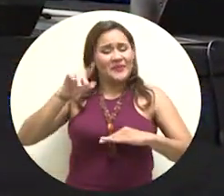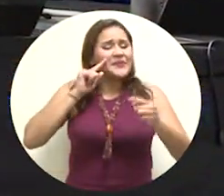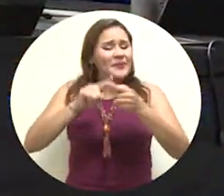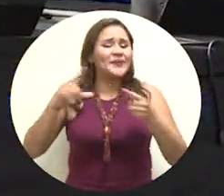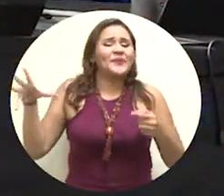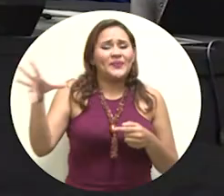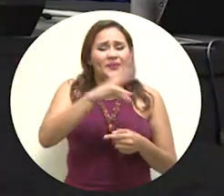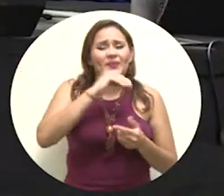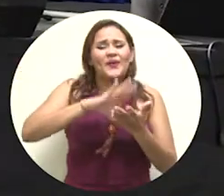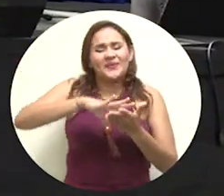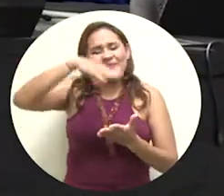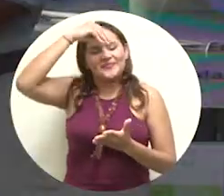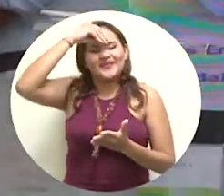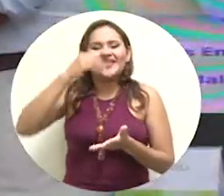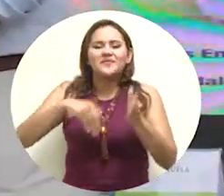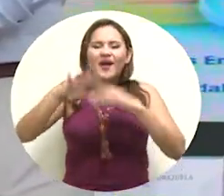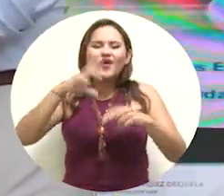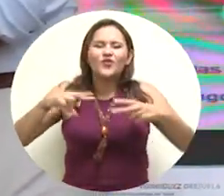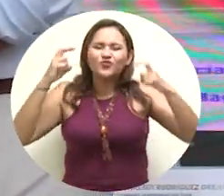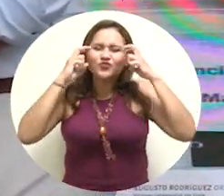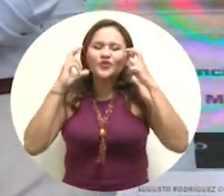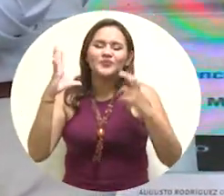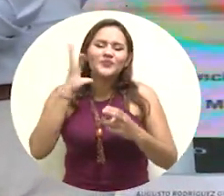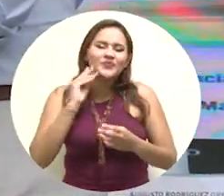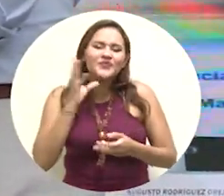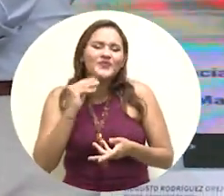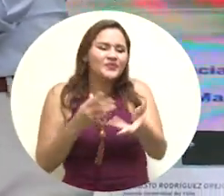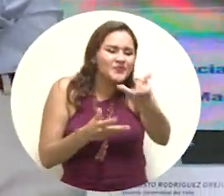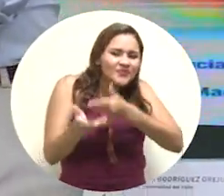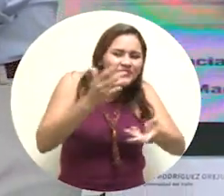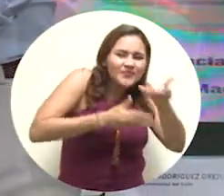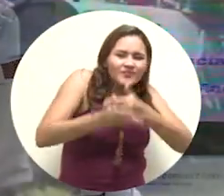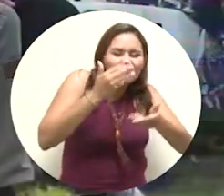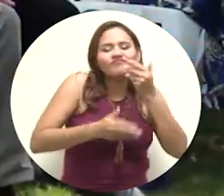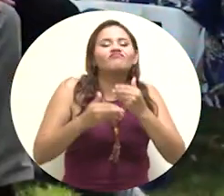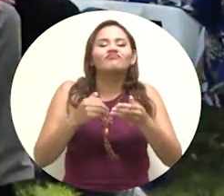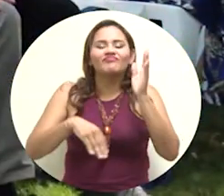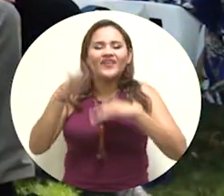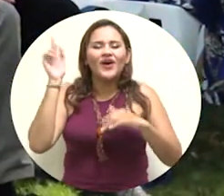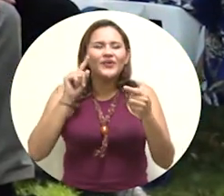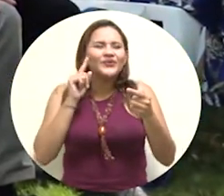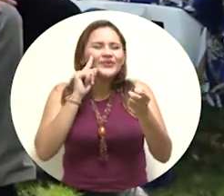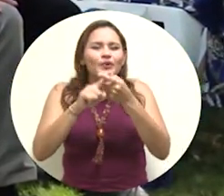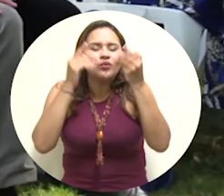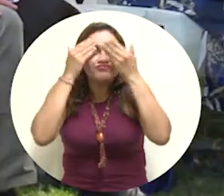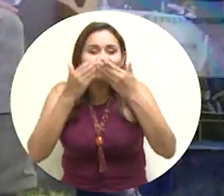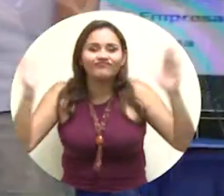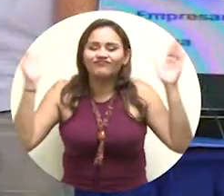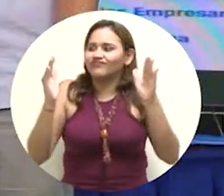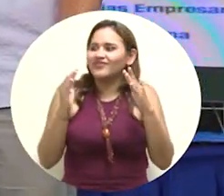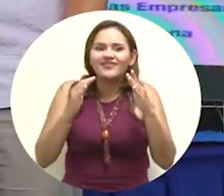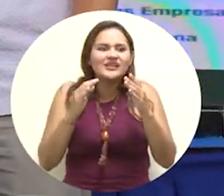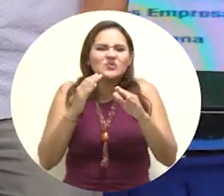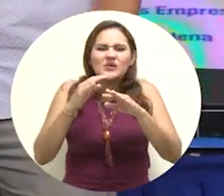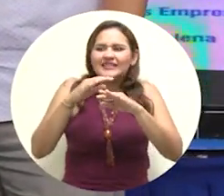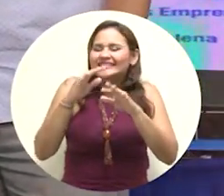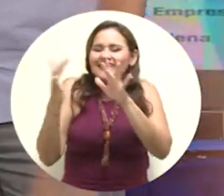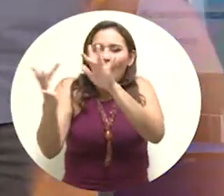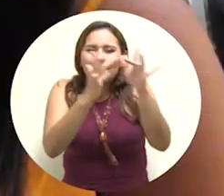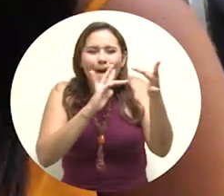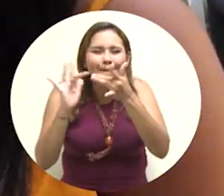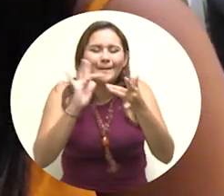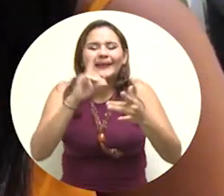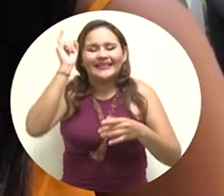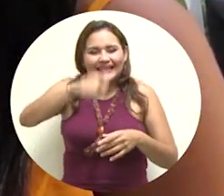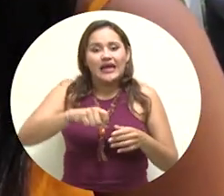y compartamos conocimientos, experiencias, nos ayuda como a ampliar nuestra red. En el caso de nosotros, que fue un emprendimiento